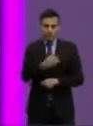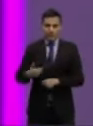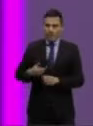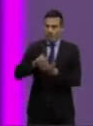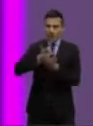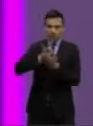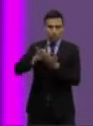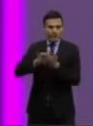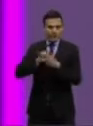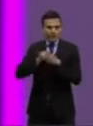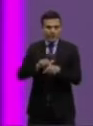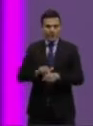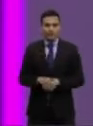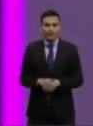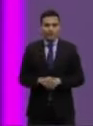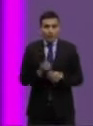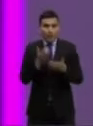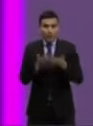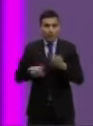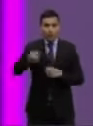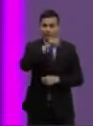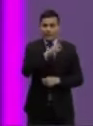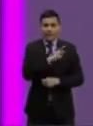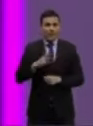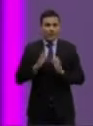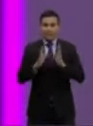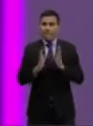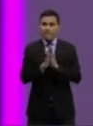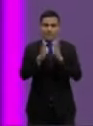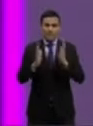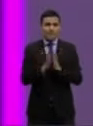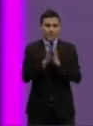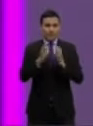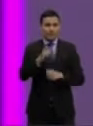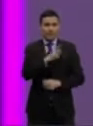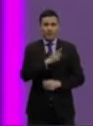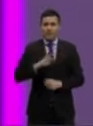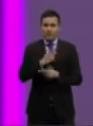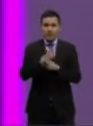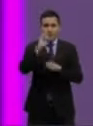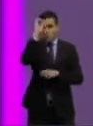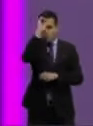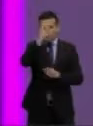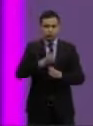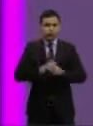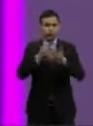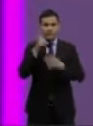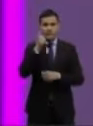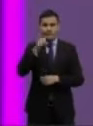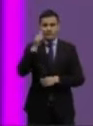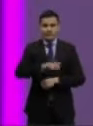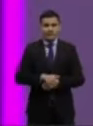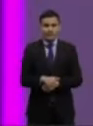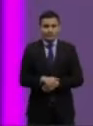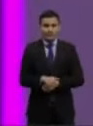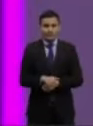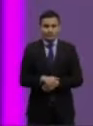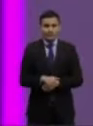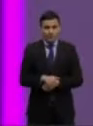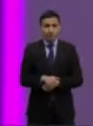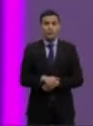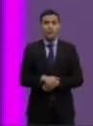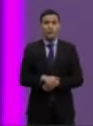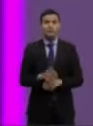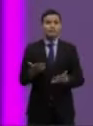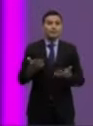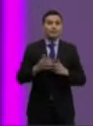presidente, porque estamos en una democracia donde la libertad de expresión está garantizada, en donde no se le pide a ningún medio